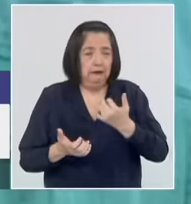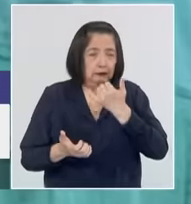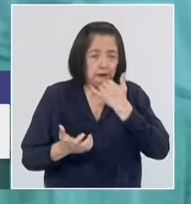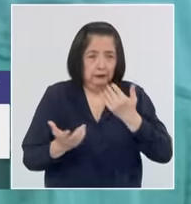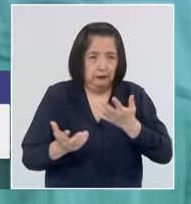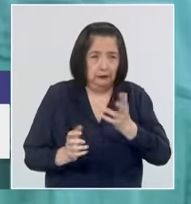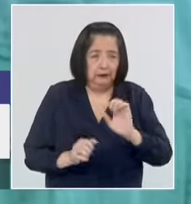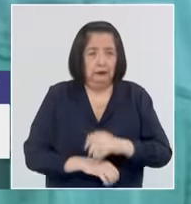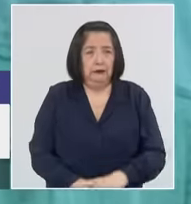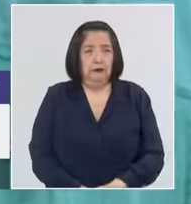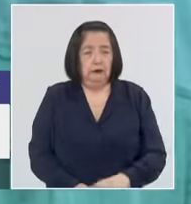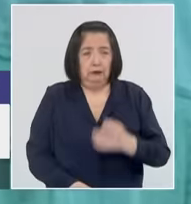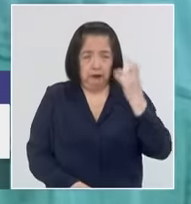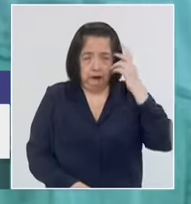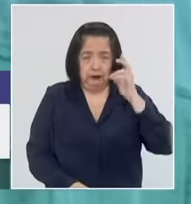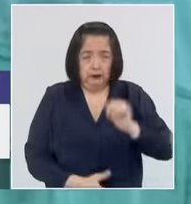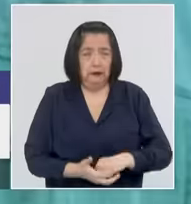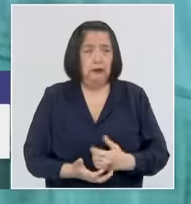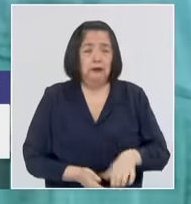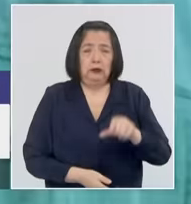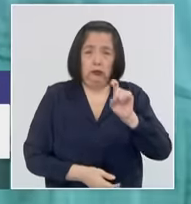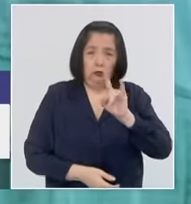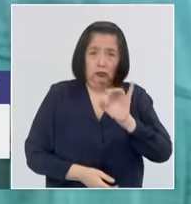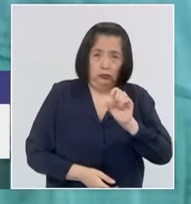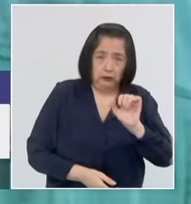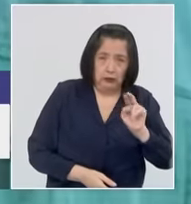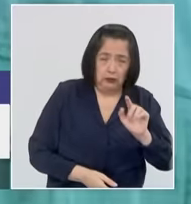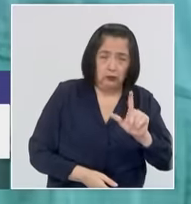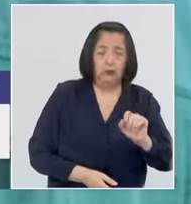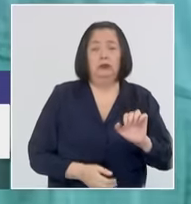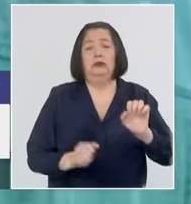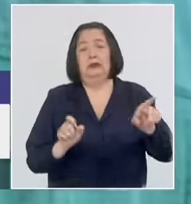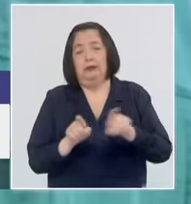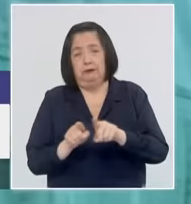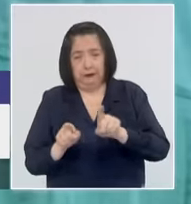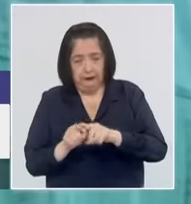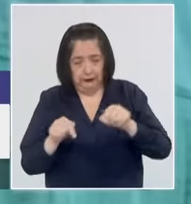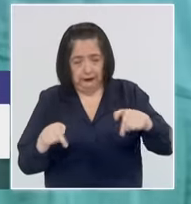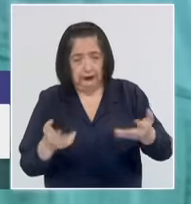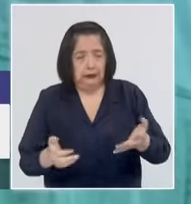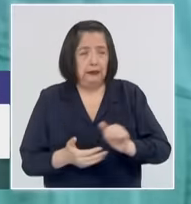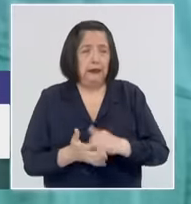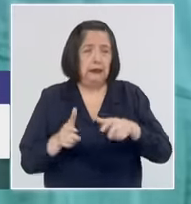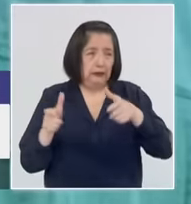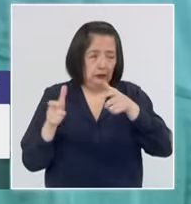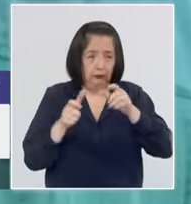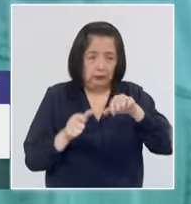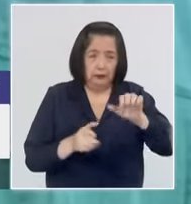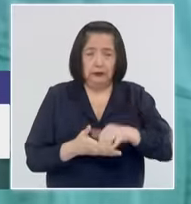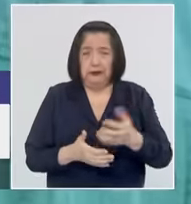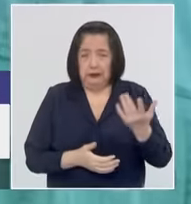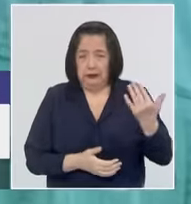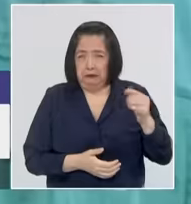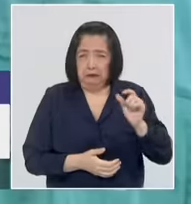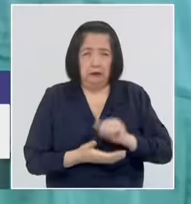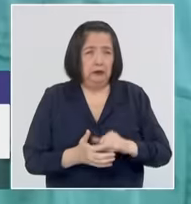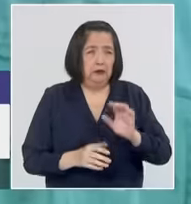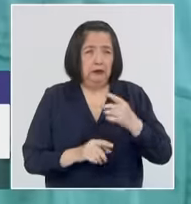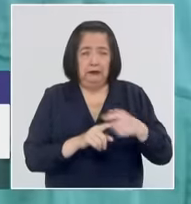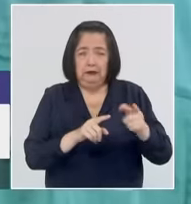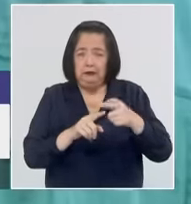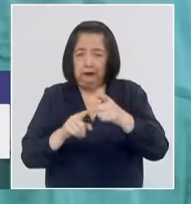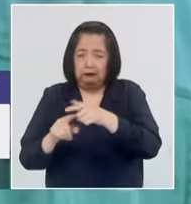llegar a desencadenar. Es por eso que su salud también está interviniendo en esta inspección que se viene realizando, les decimos instantes. Son